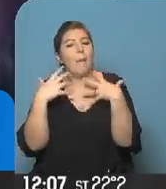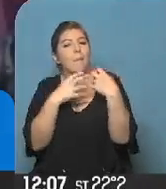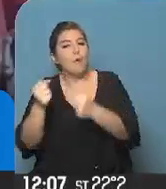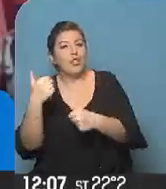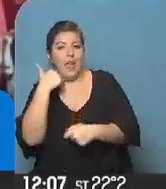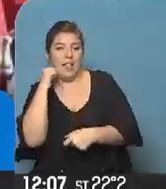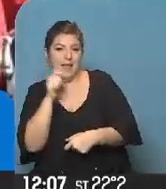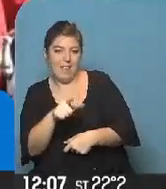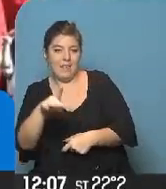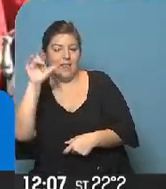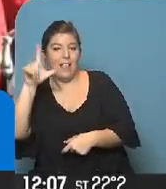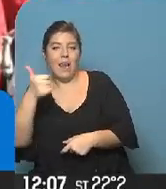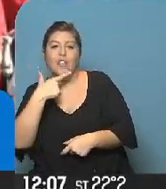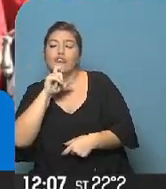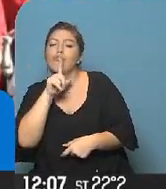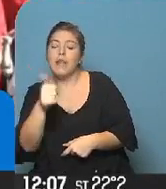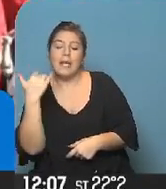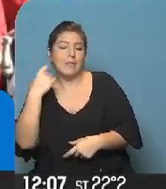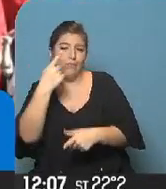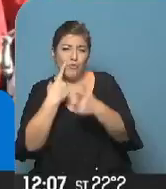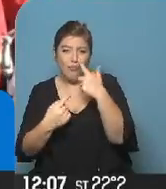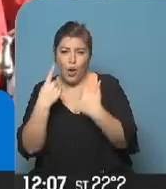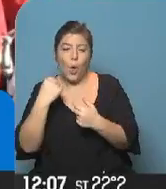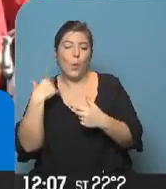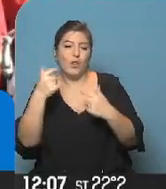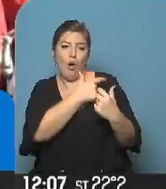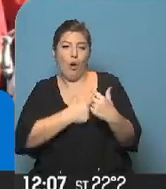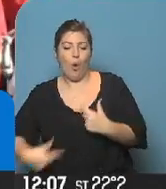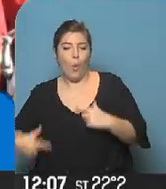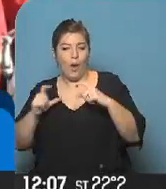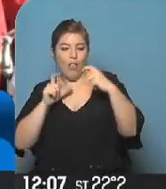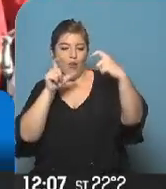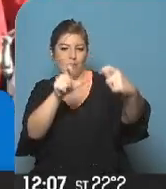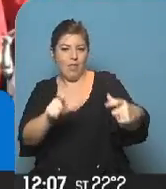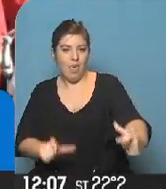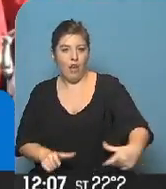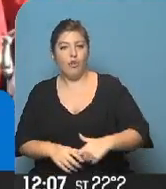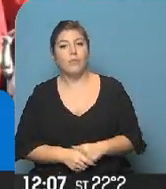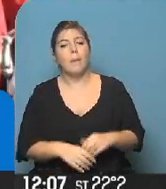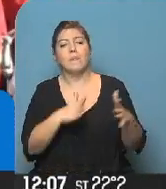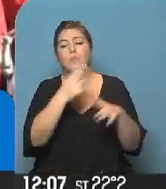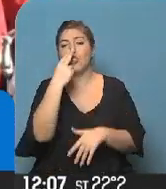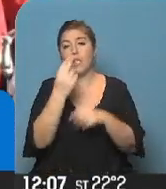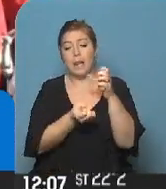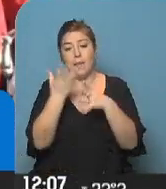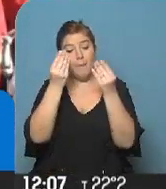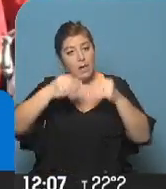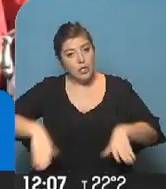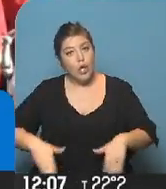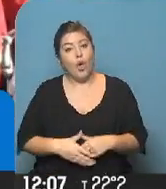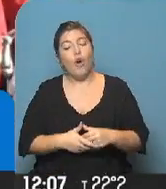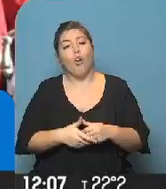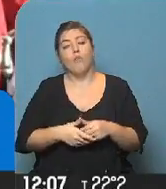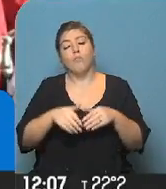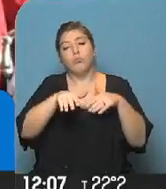sota quien se quebró al dejar la banda de gobernador sobre el féretro alrededor de las 11 de la mañana iba a comenzar el cortejo